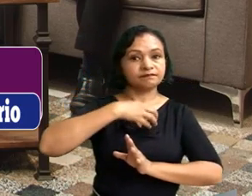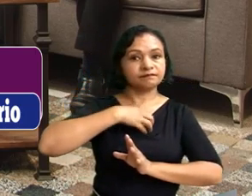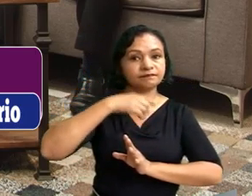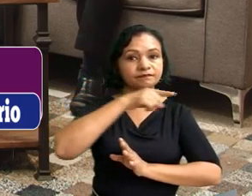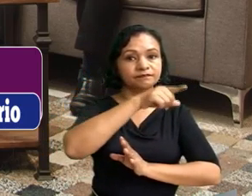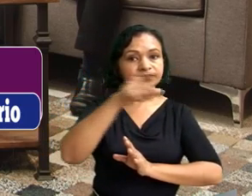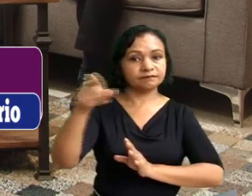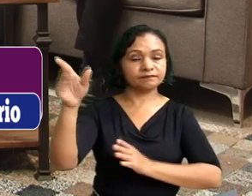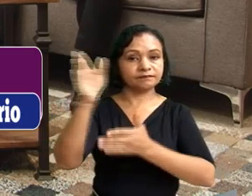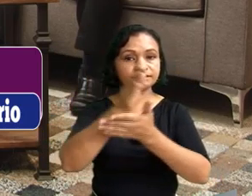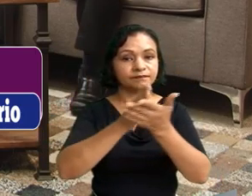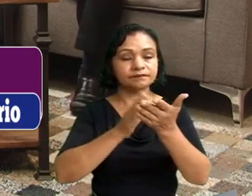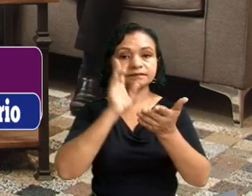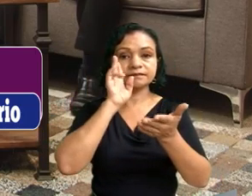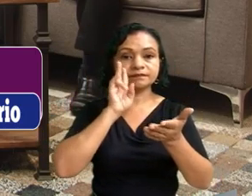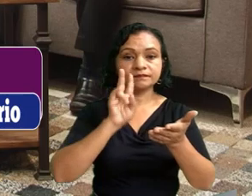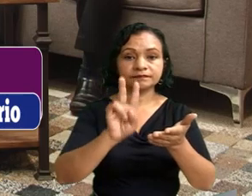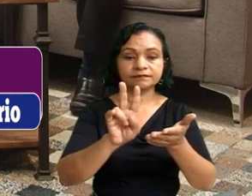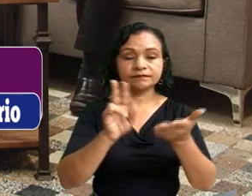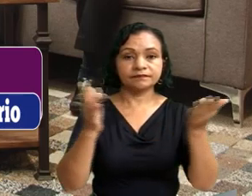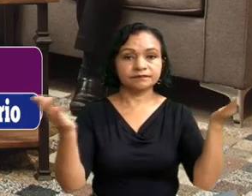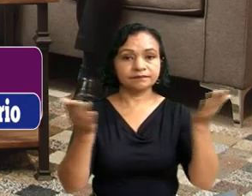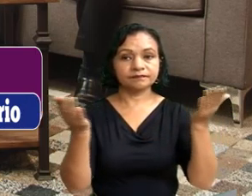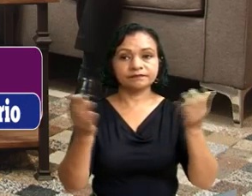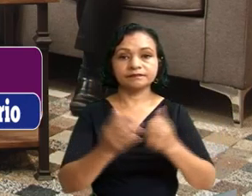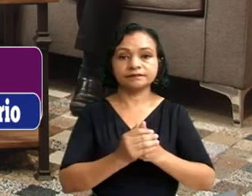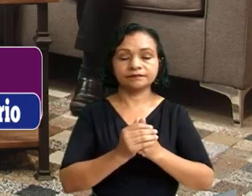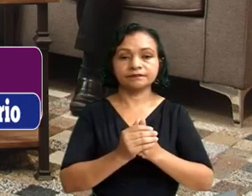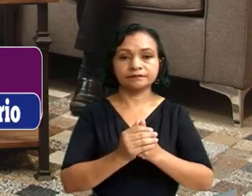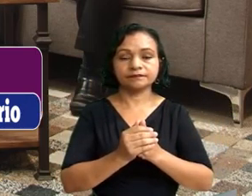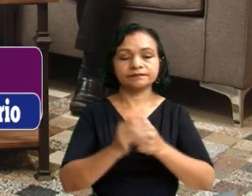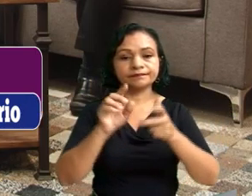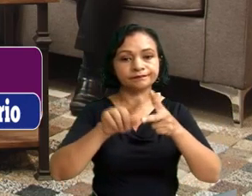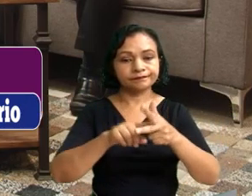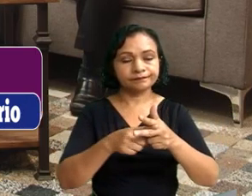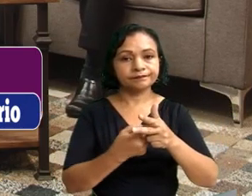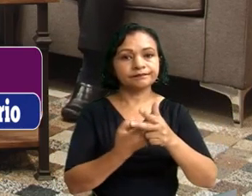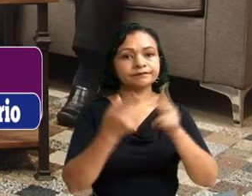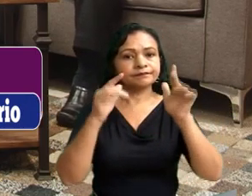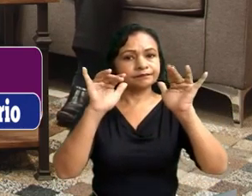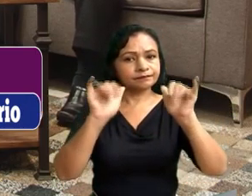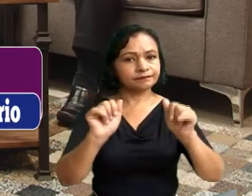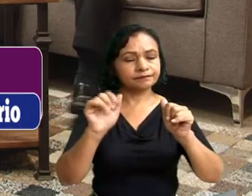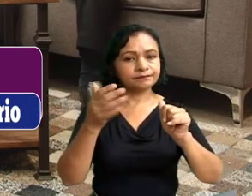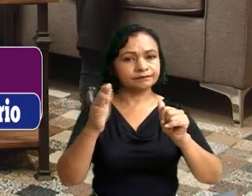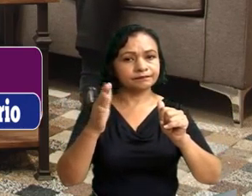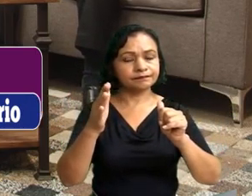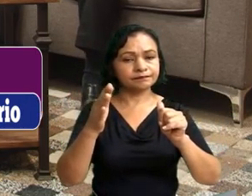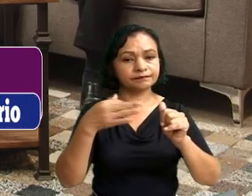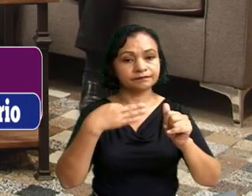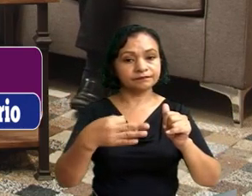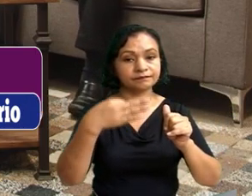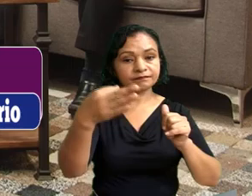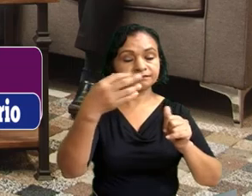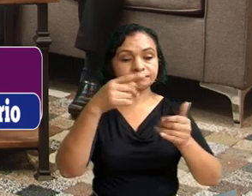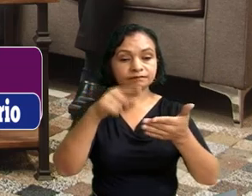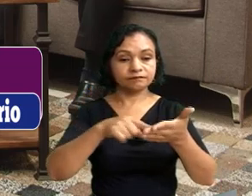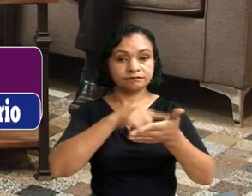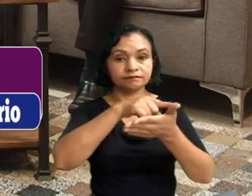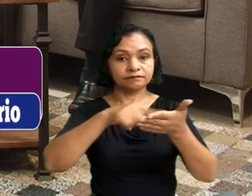que ver ya estamos adentrándonos casi a la próxima campaña electoral